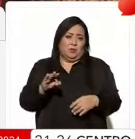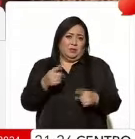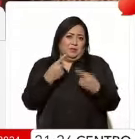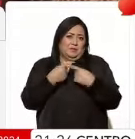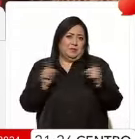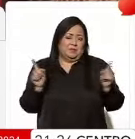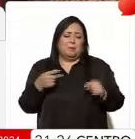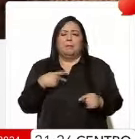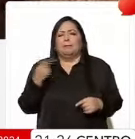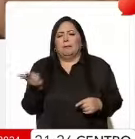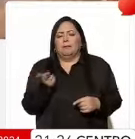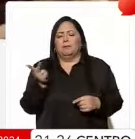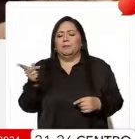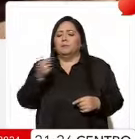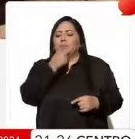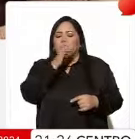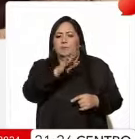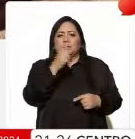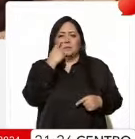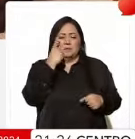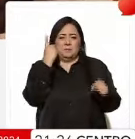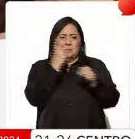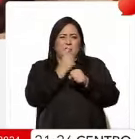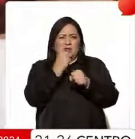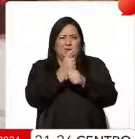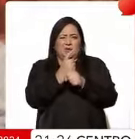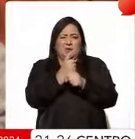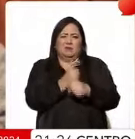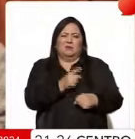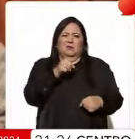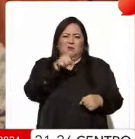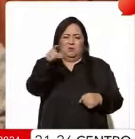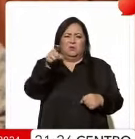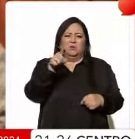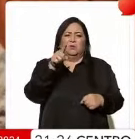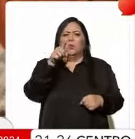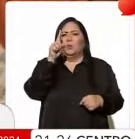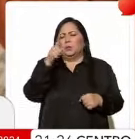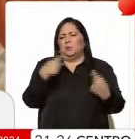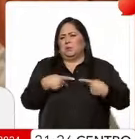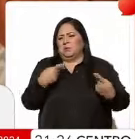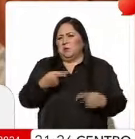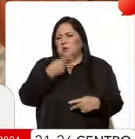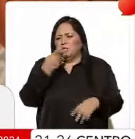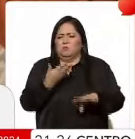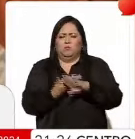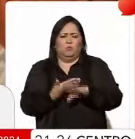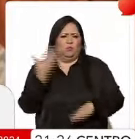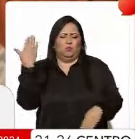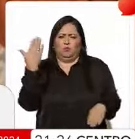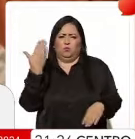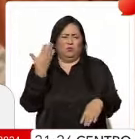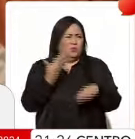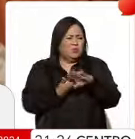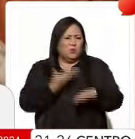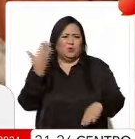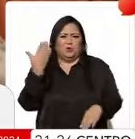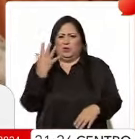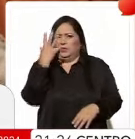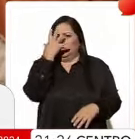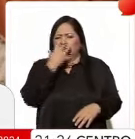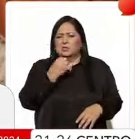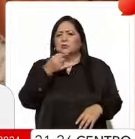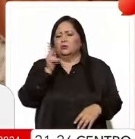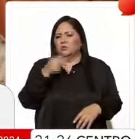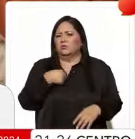diferencia. Mira, primero pues hubo por ahí una declaración muy triste